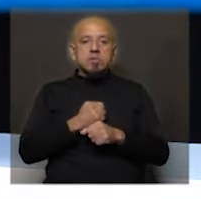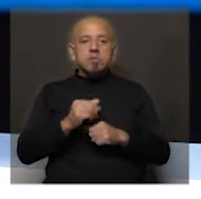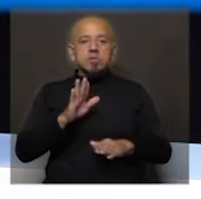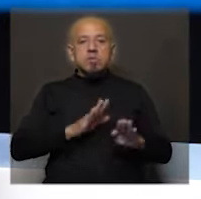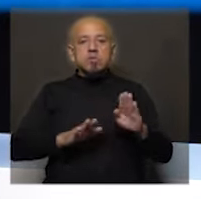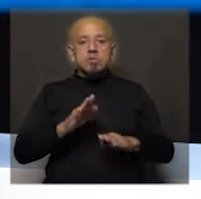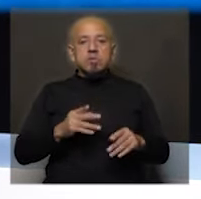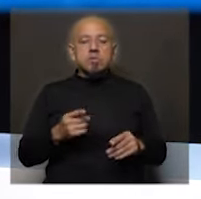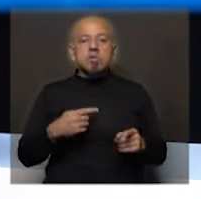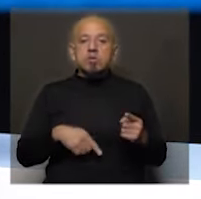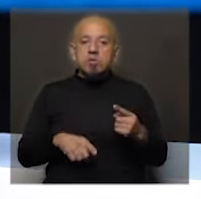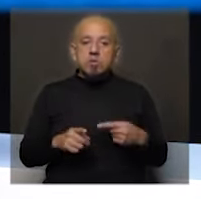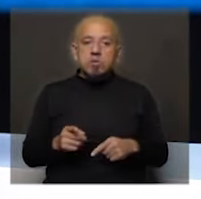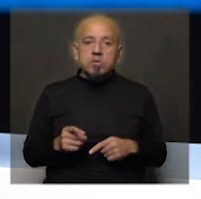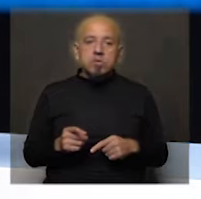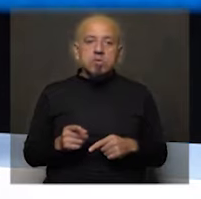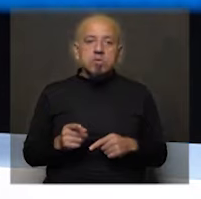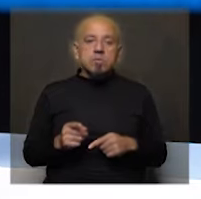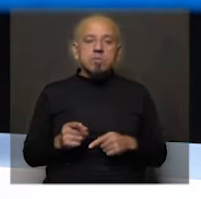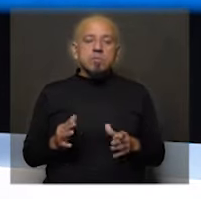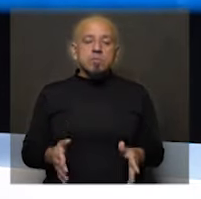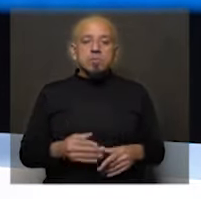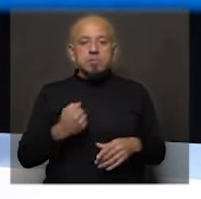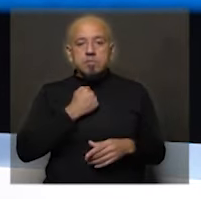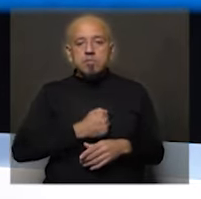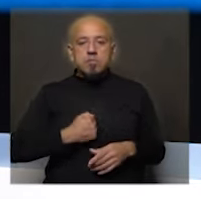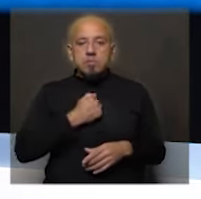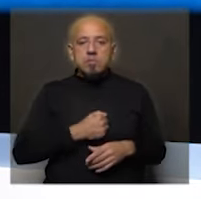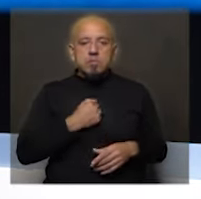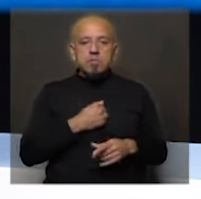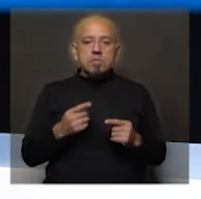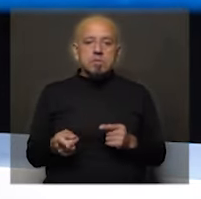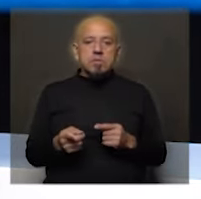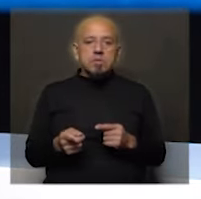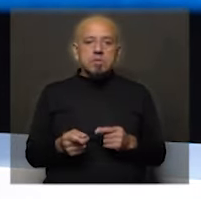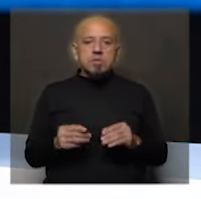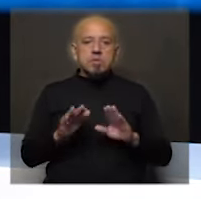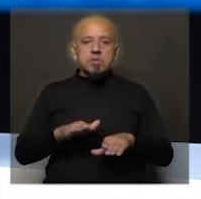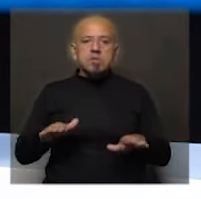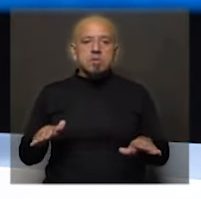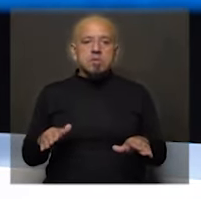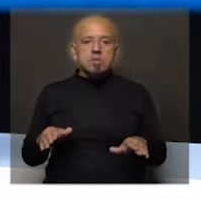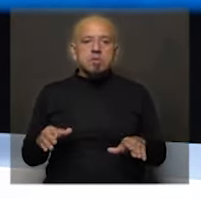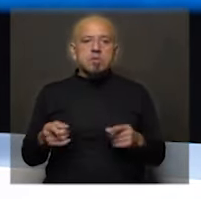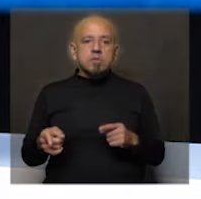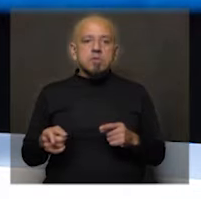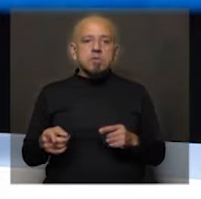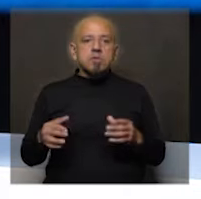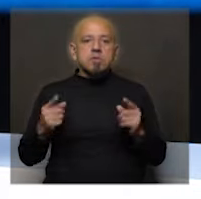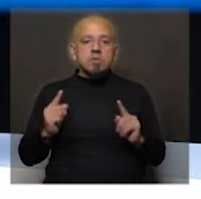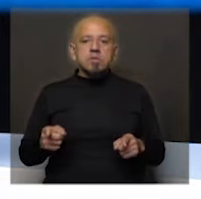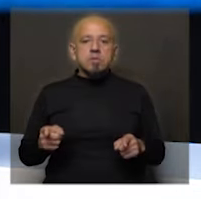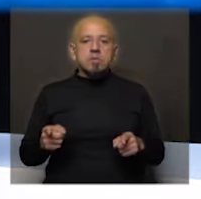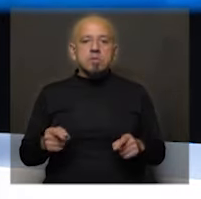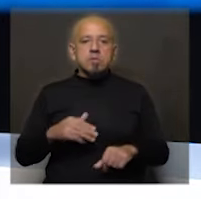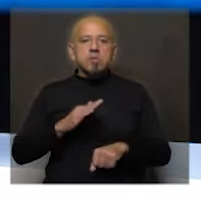nos implica Además del sufrimiento que tiene esa niña y ese niño porque muchas veces también se culpan